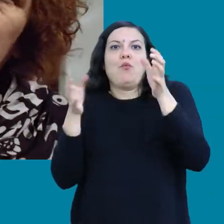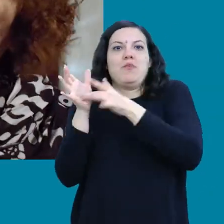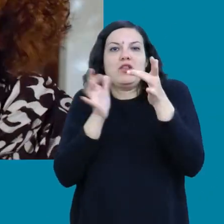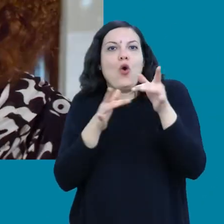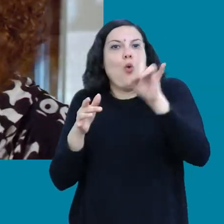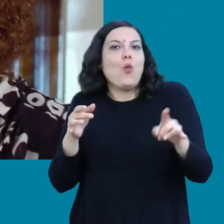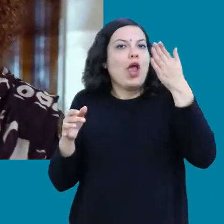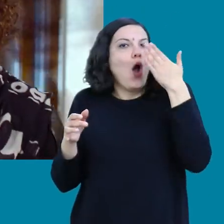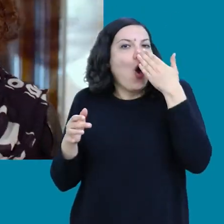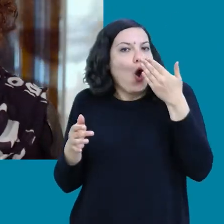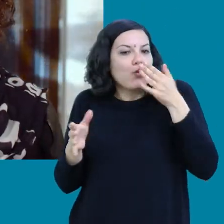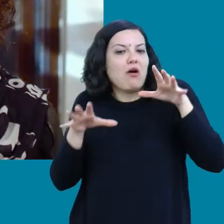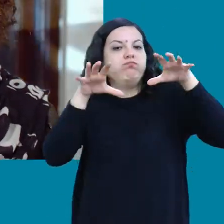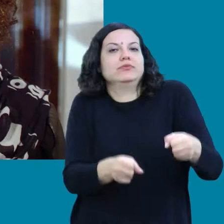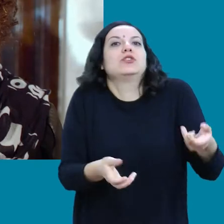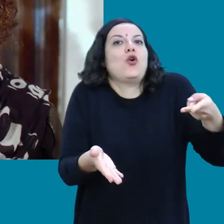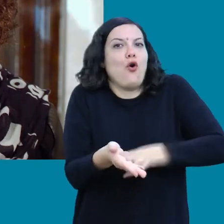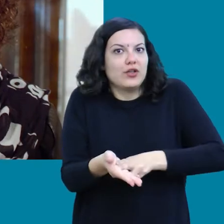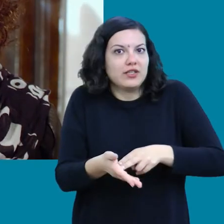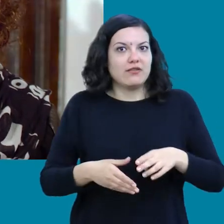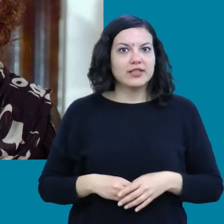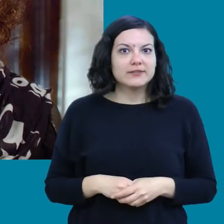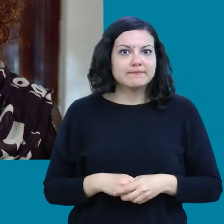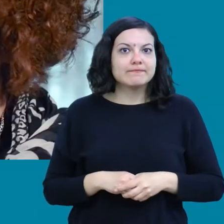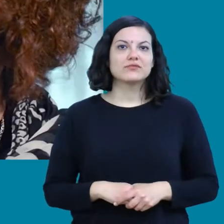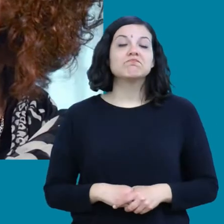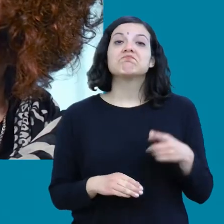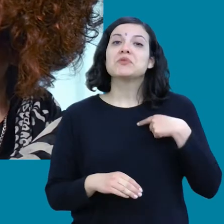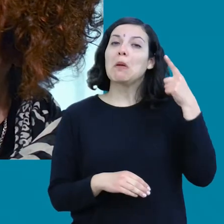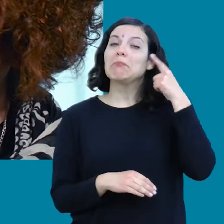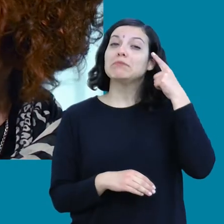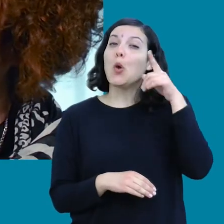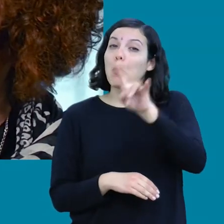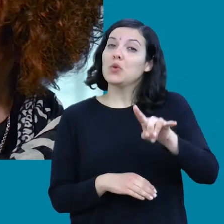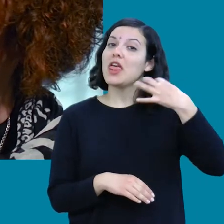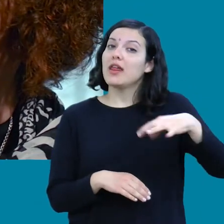retome el territorio de la Universidad de Córdoba. Entonces,